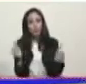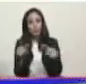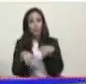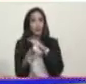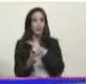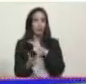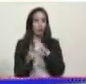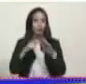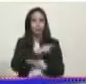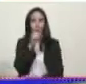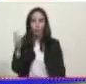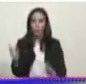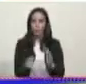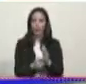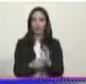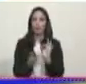plena,